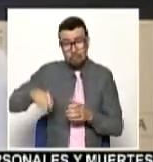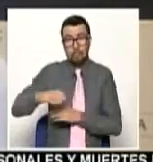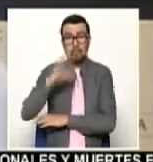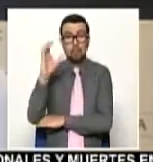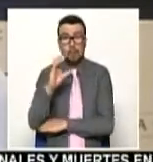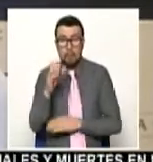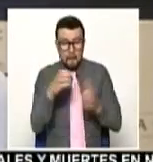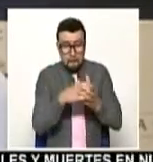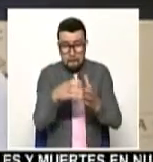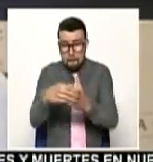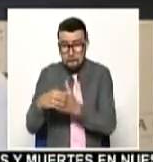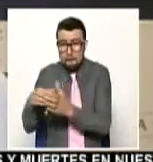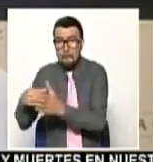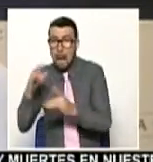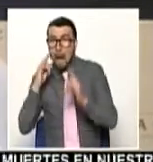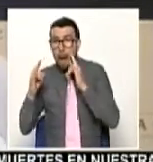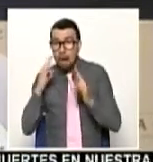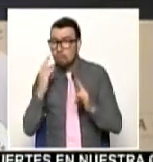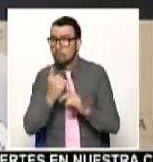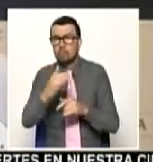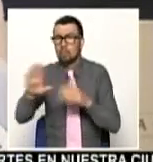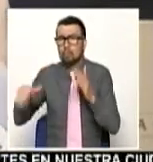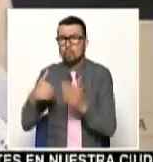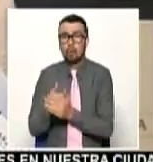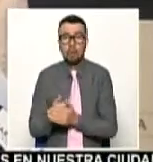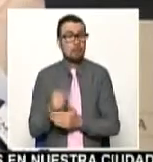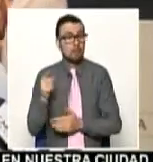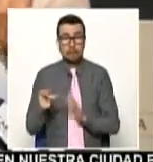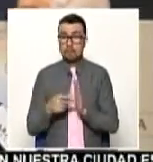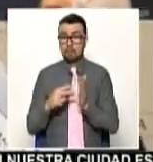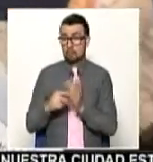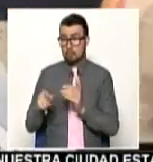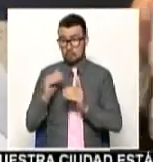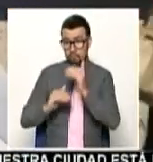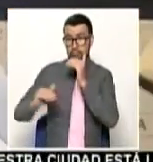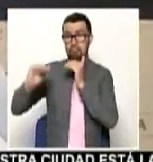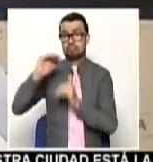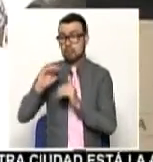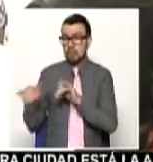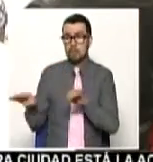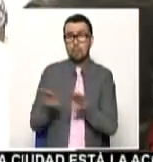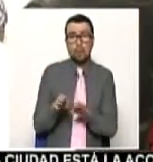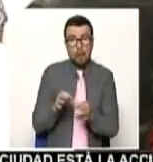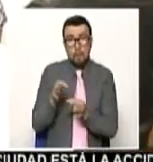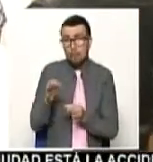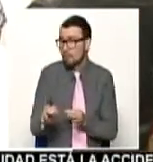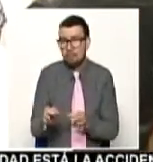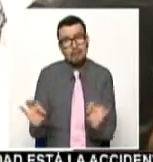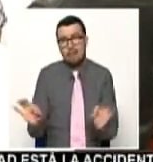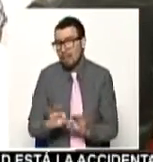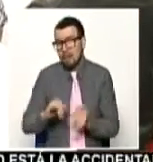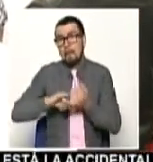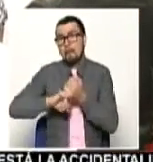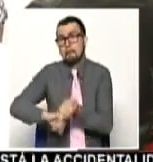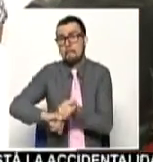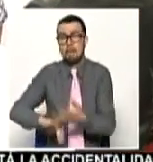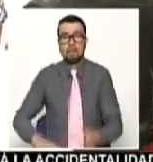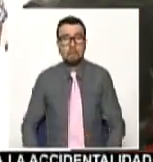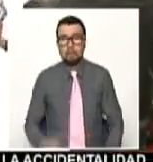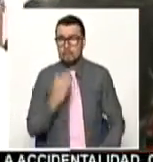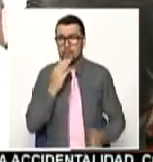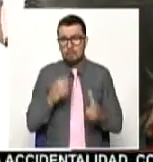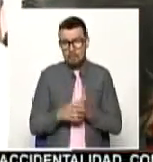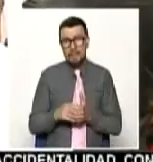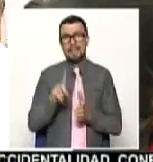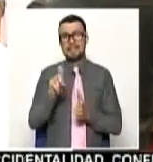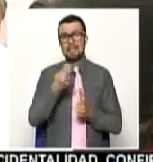ya también se empezó a hablar, las personerías no están categorizadas como los municipios. Vemos que las personerías de quinta y sexta